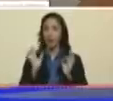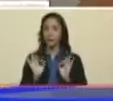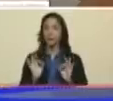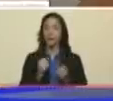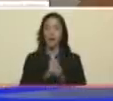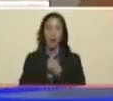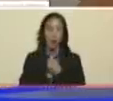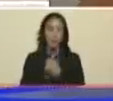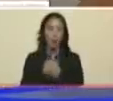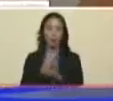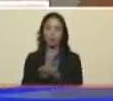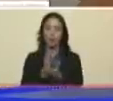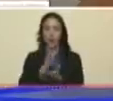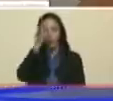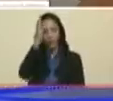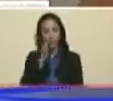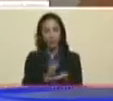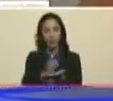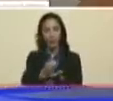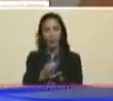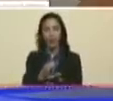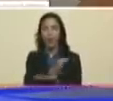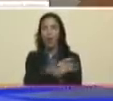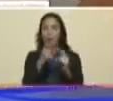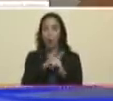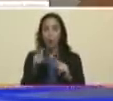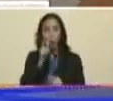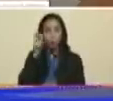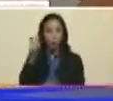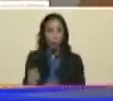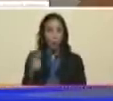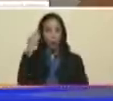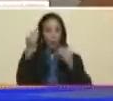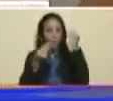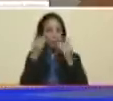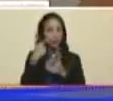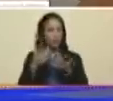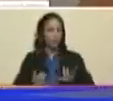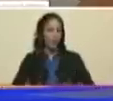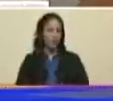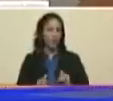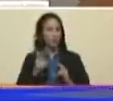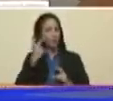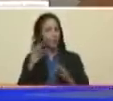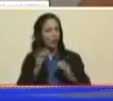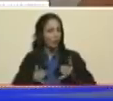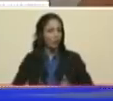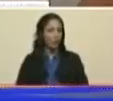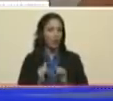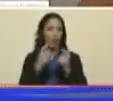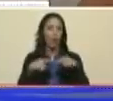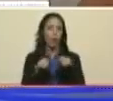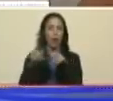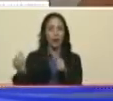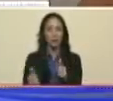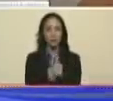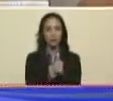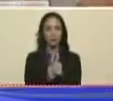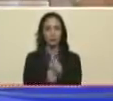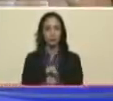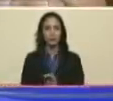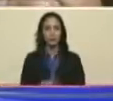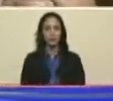amorosa fue leal a Nicolás Maduro Moros, a quien consideraba un hijo de la vida. Y se